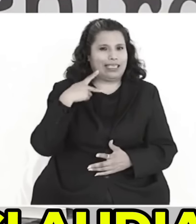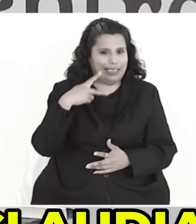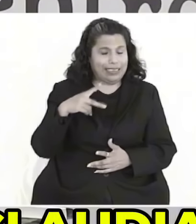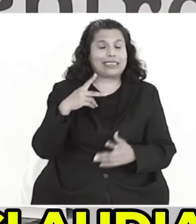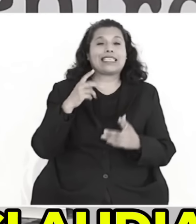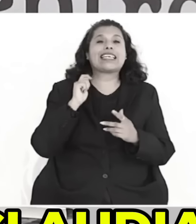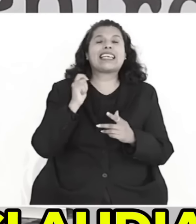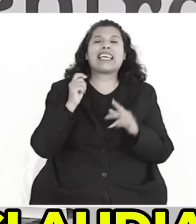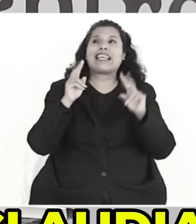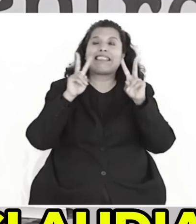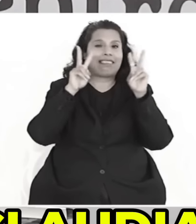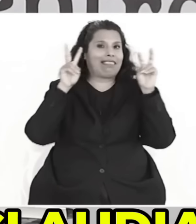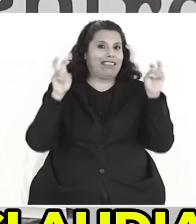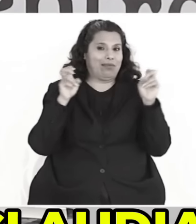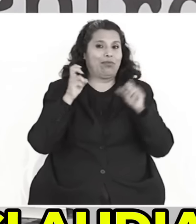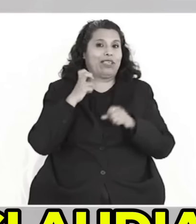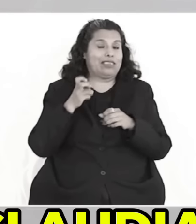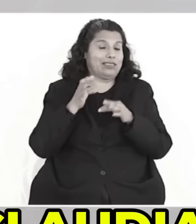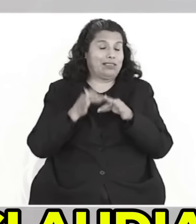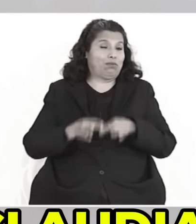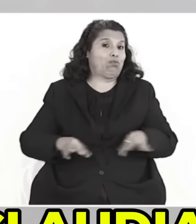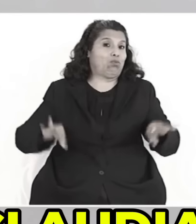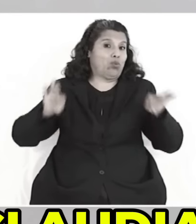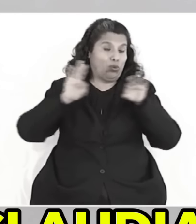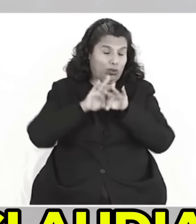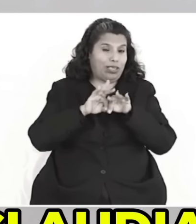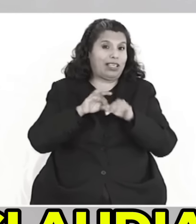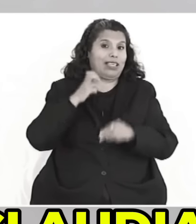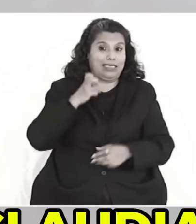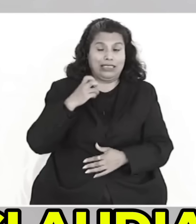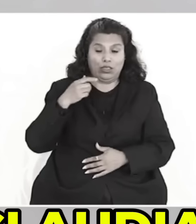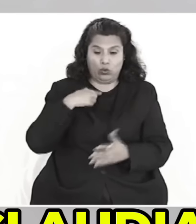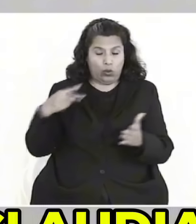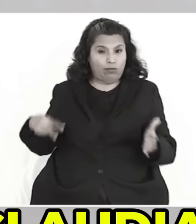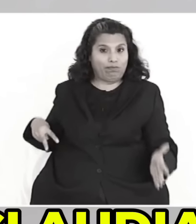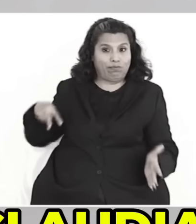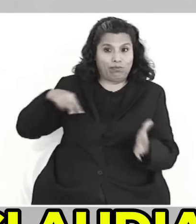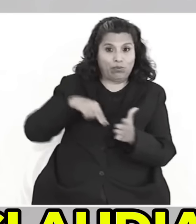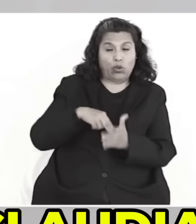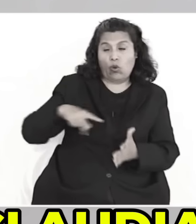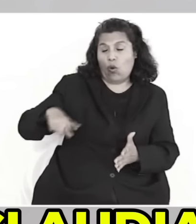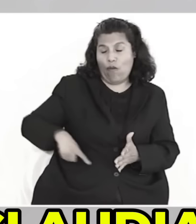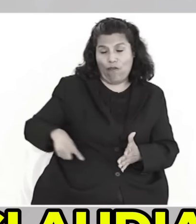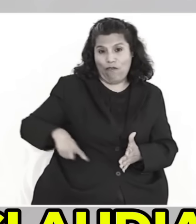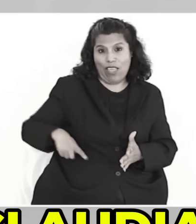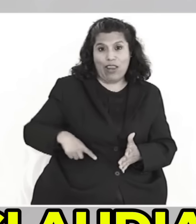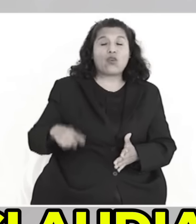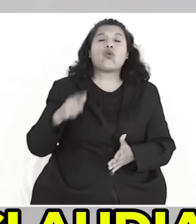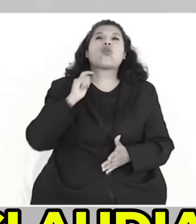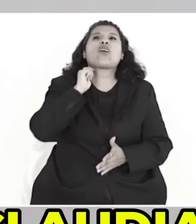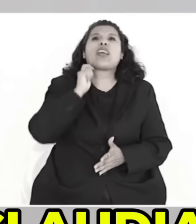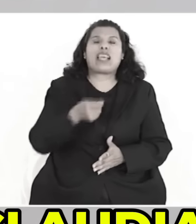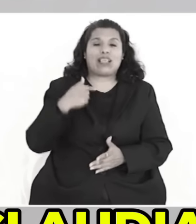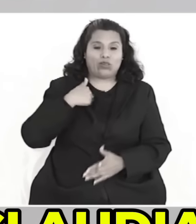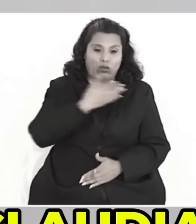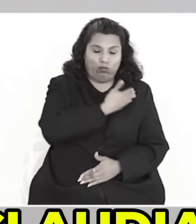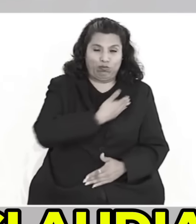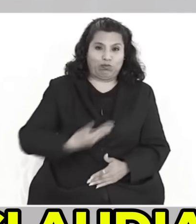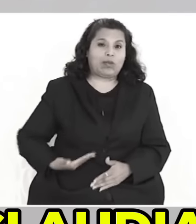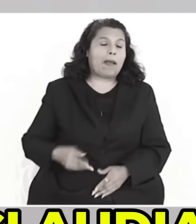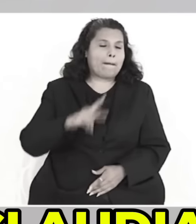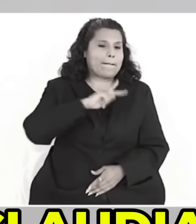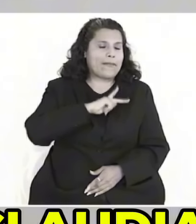Al llegar al gobierno de la República, al gobierno de México, mi compromiso siempre